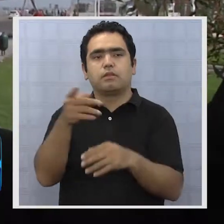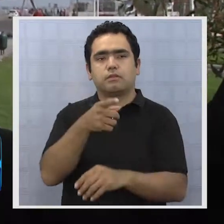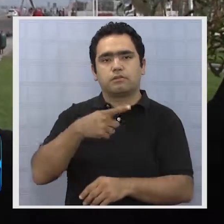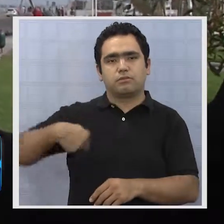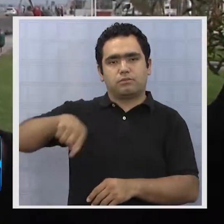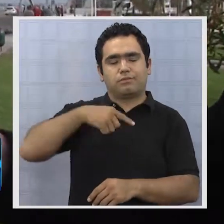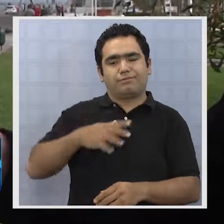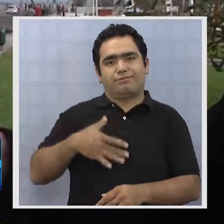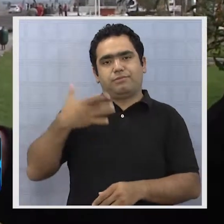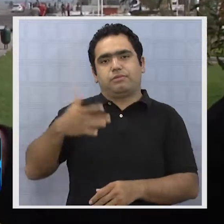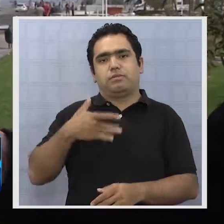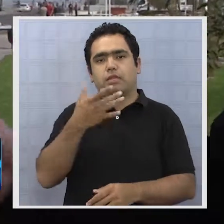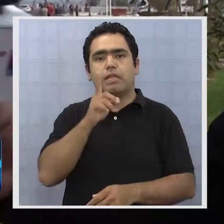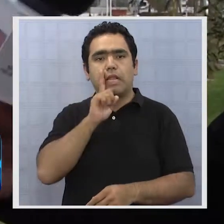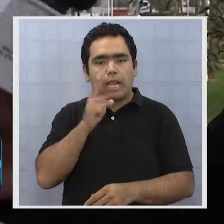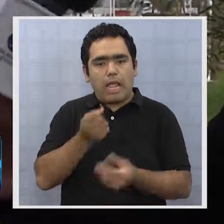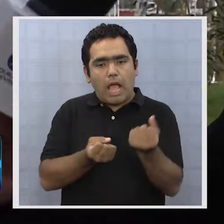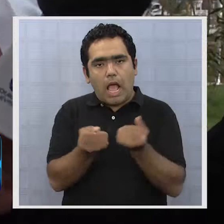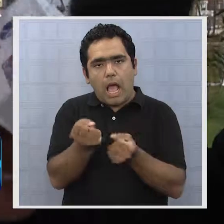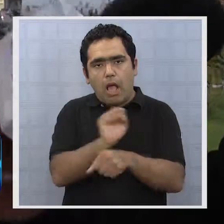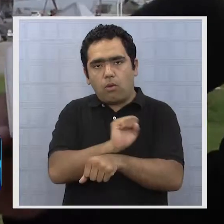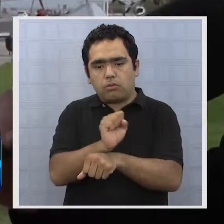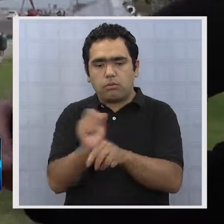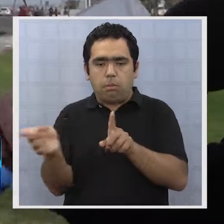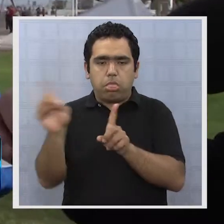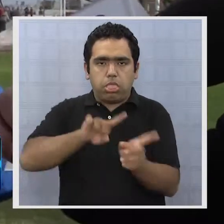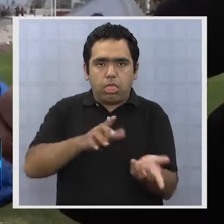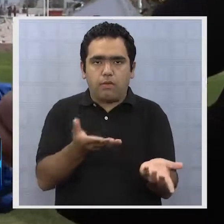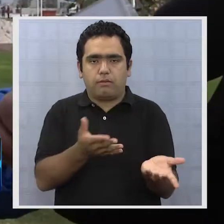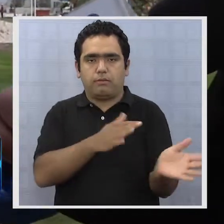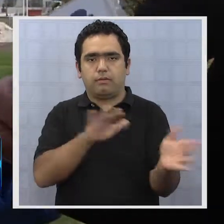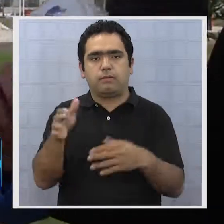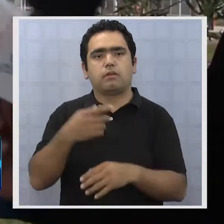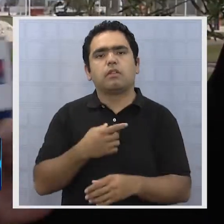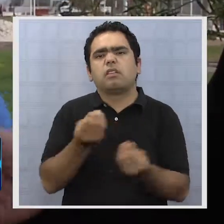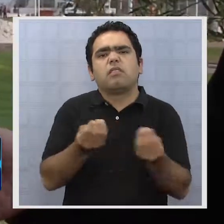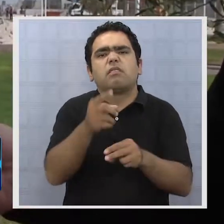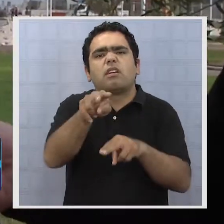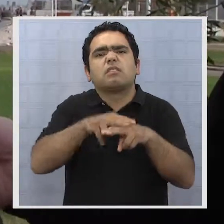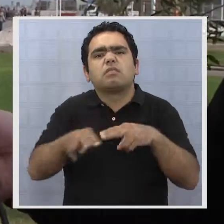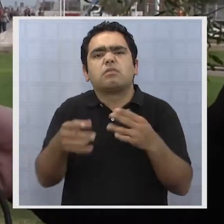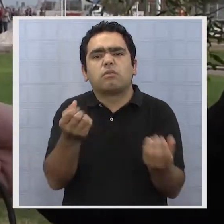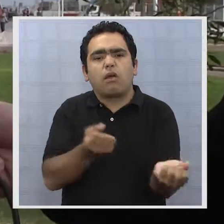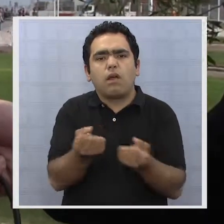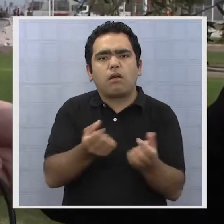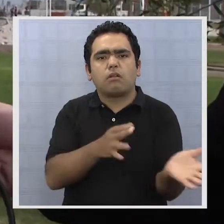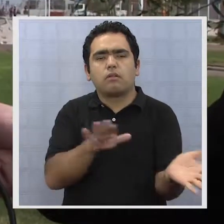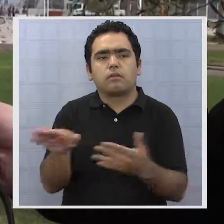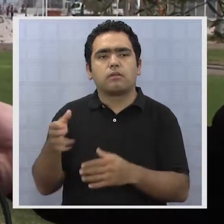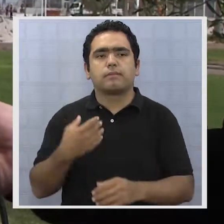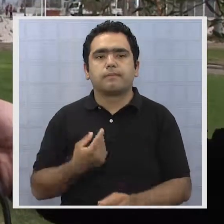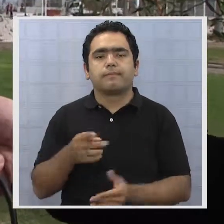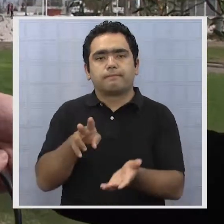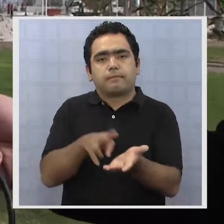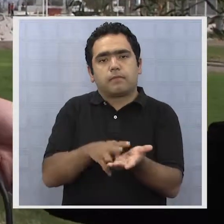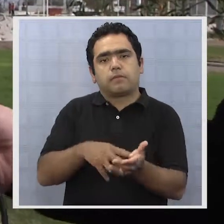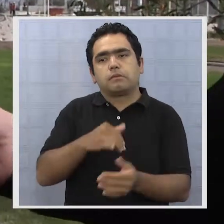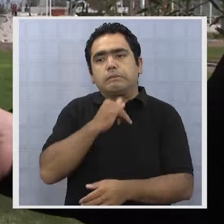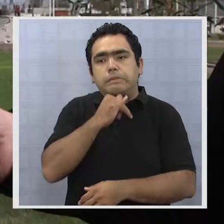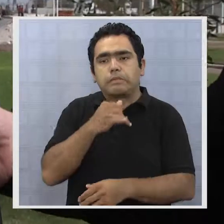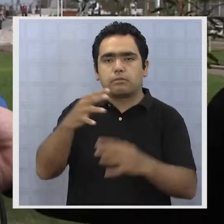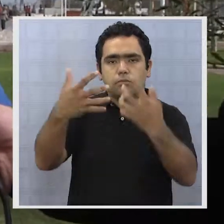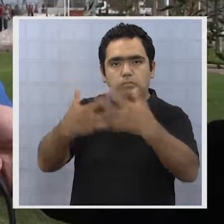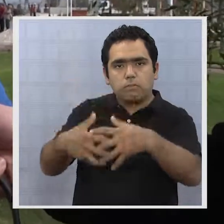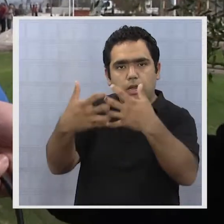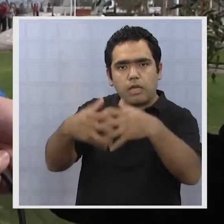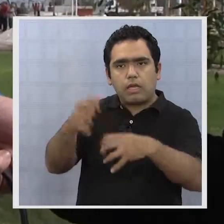acabas por tener los vehículos qué acciones vamos a tomar para los de tu camioneta la verdad que por lo que me responde la empresa